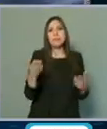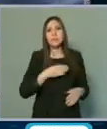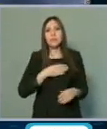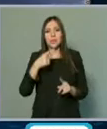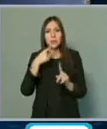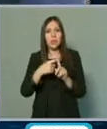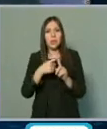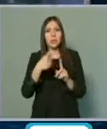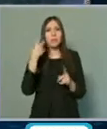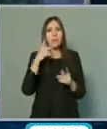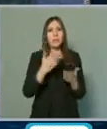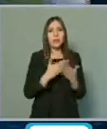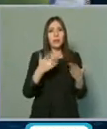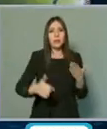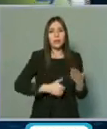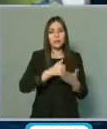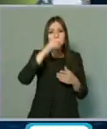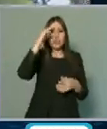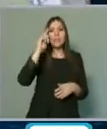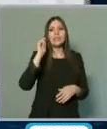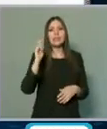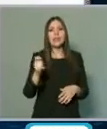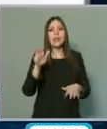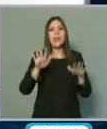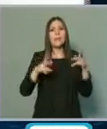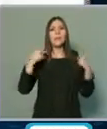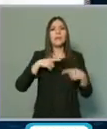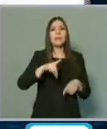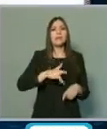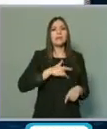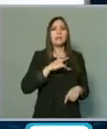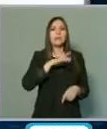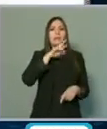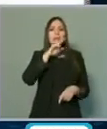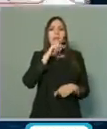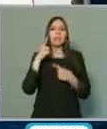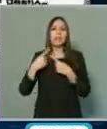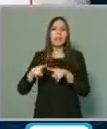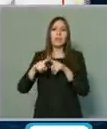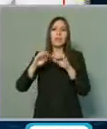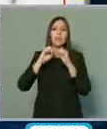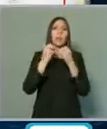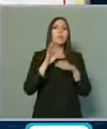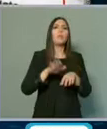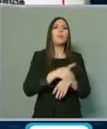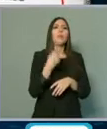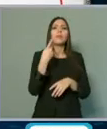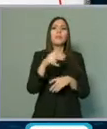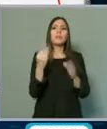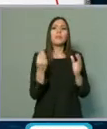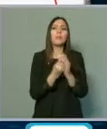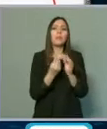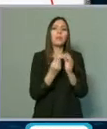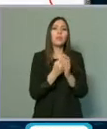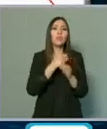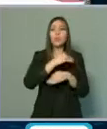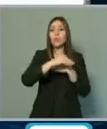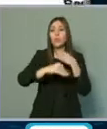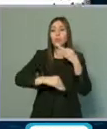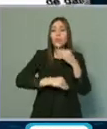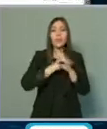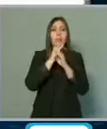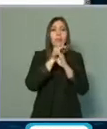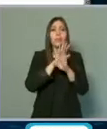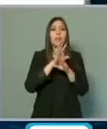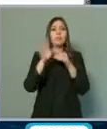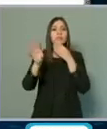El asunto acá con las ciudades inteligentes es muchas veces que hay preocupaciones de muchas organizaciones con la privacidad, porque Claro. todos estos dispositivos